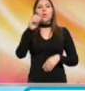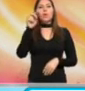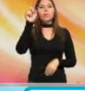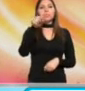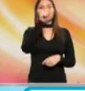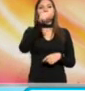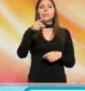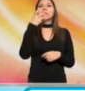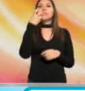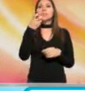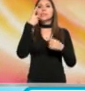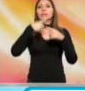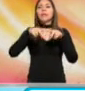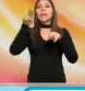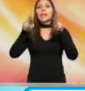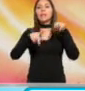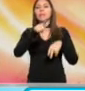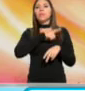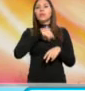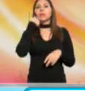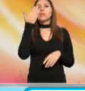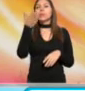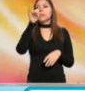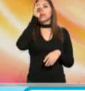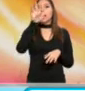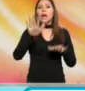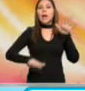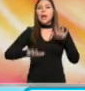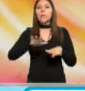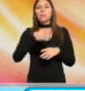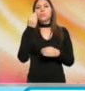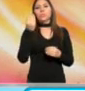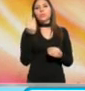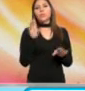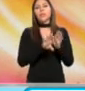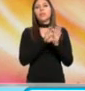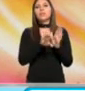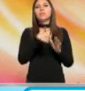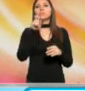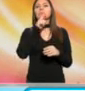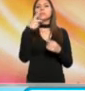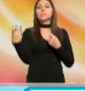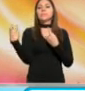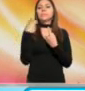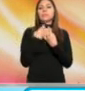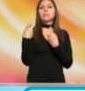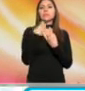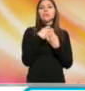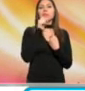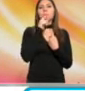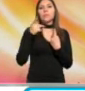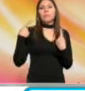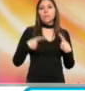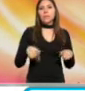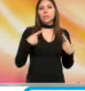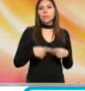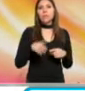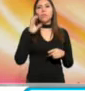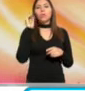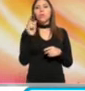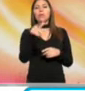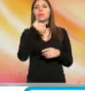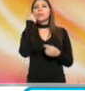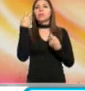habla de estos grandes niveles de exigencia que a veces tenemos cuando somos mucho de juzgarnos a nosotros mismos y de ser